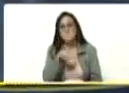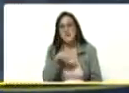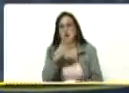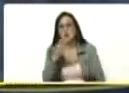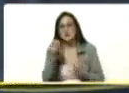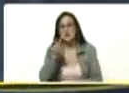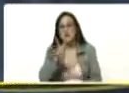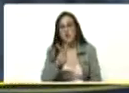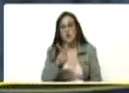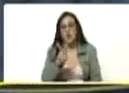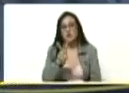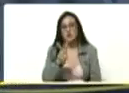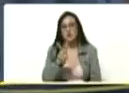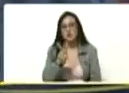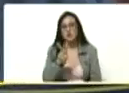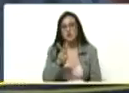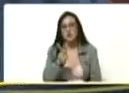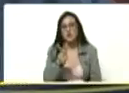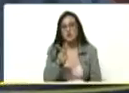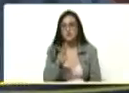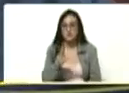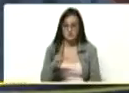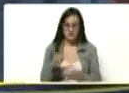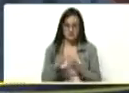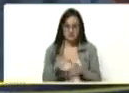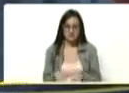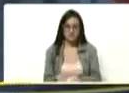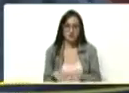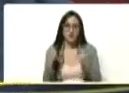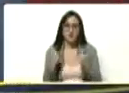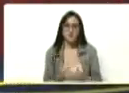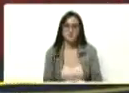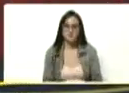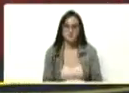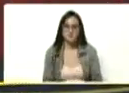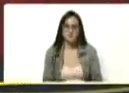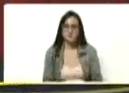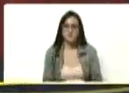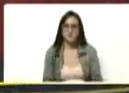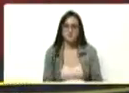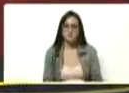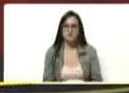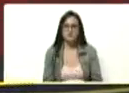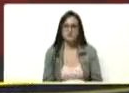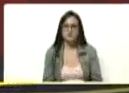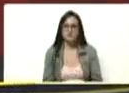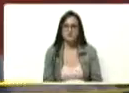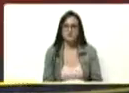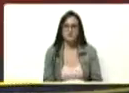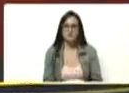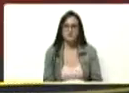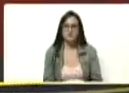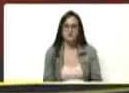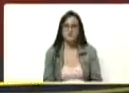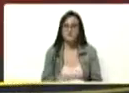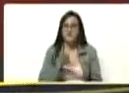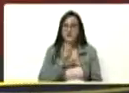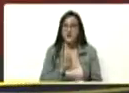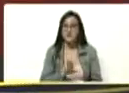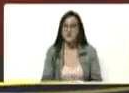octubre de 1902 cae frente a las tropas yanqui el general Benjamín Celedón. Y luego vino Sandino. Y así